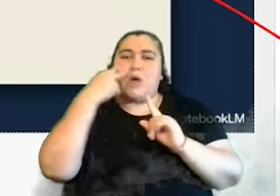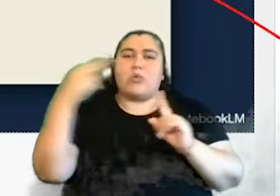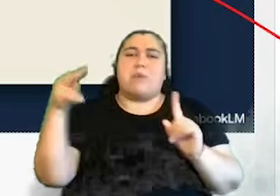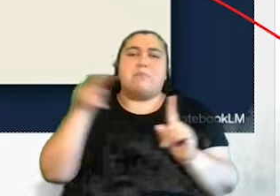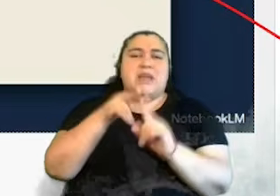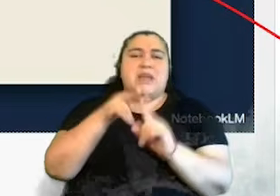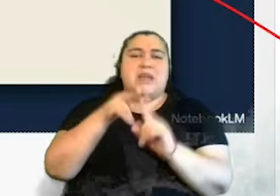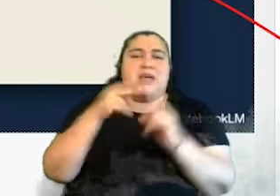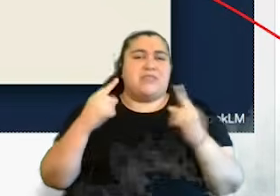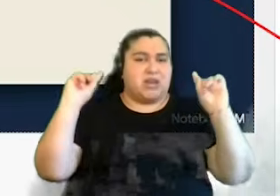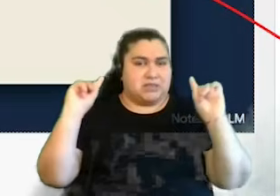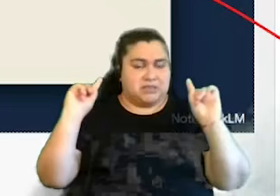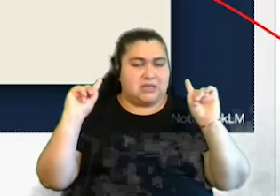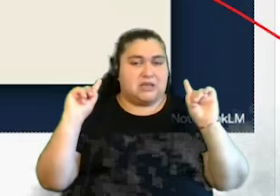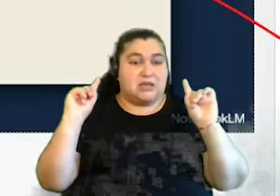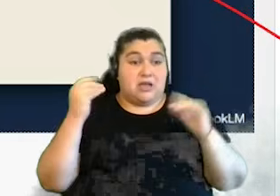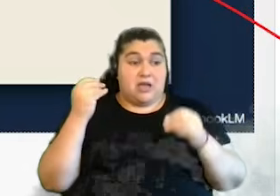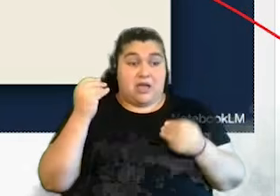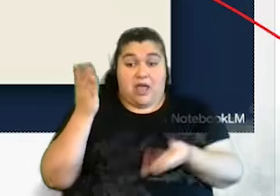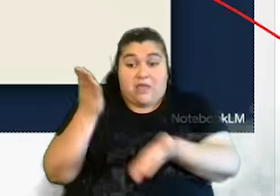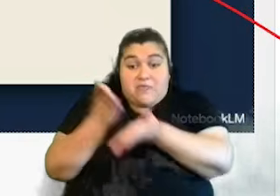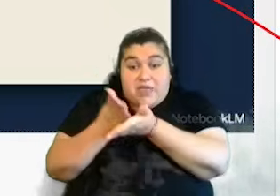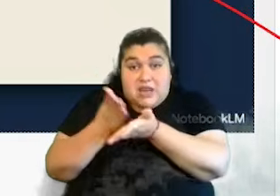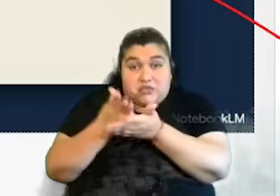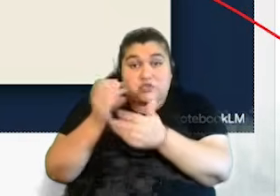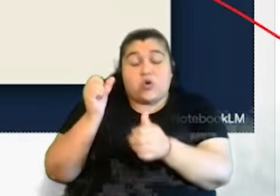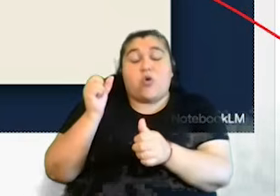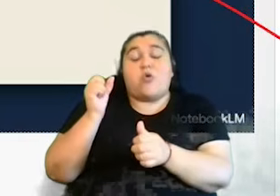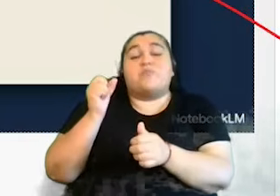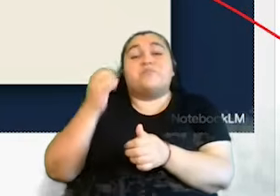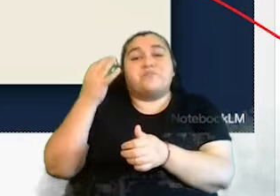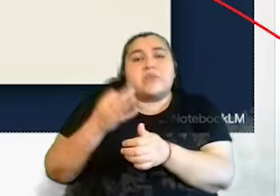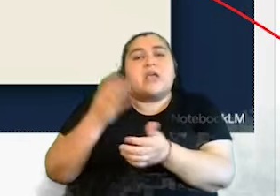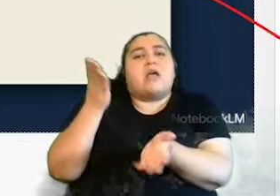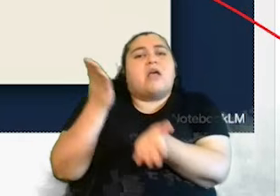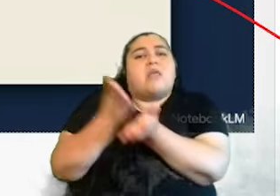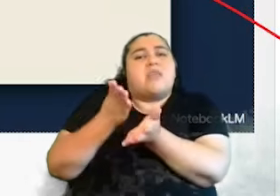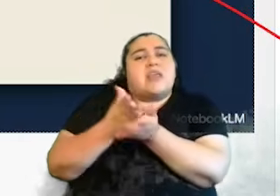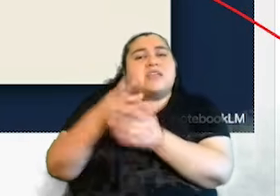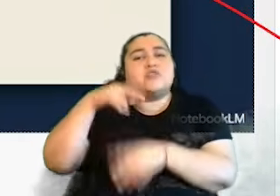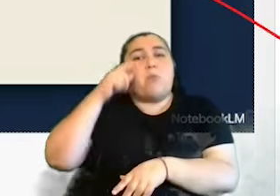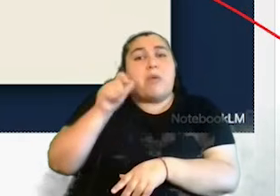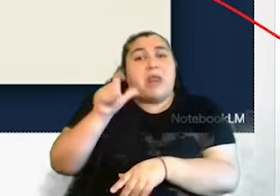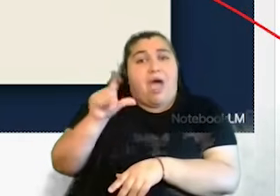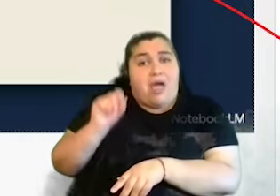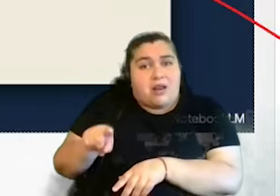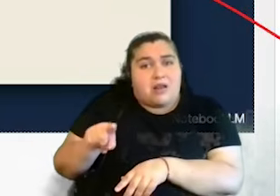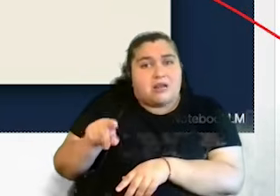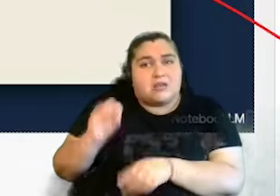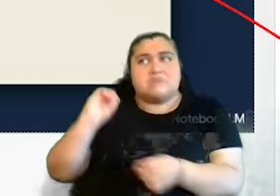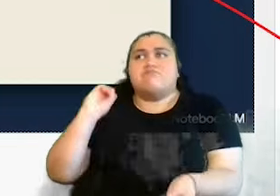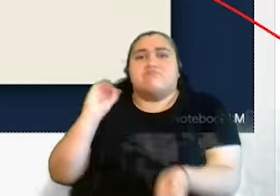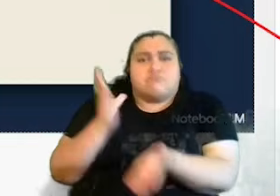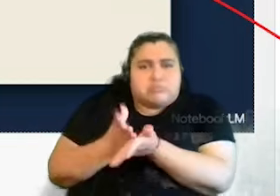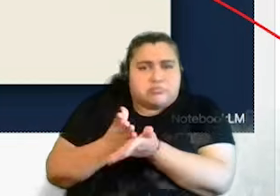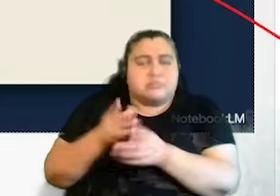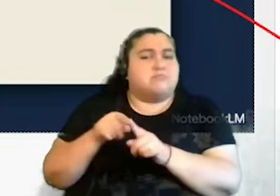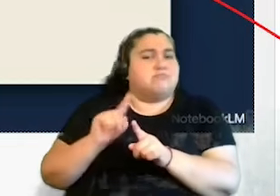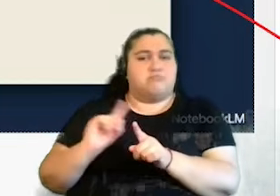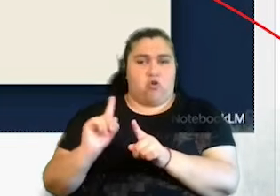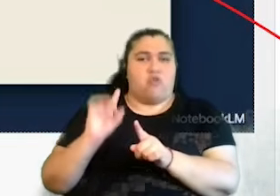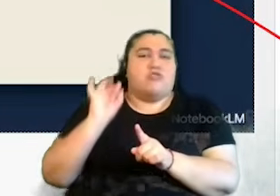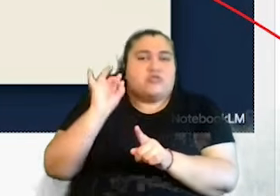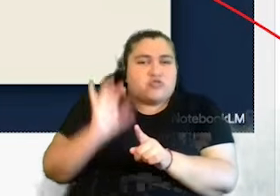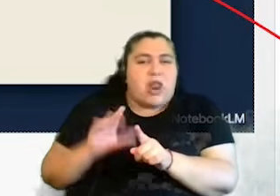llevar al derecho penal, que es la última ratio de la parte del derecho, del sancionatorio, únicamente aquellas causas que